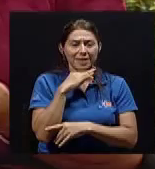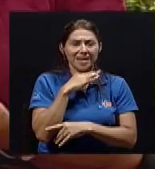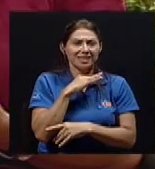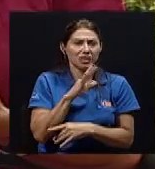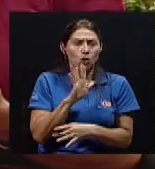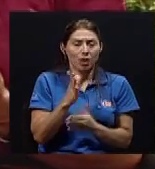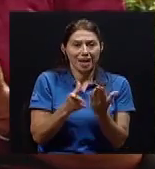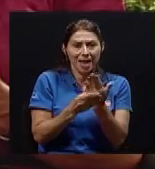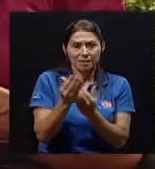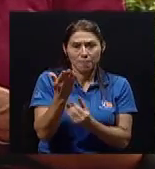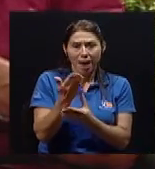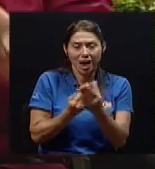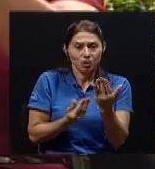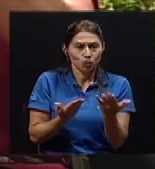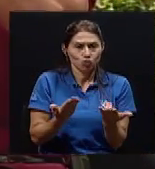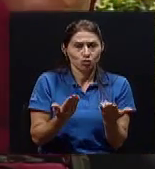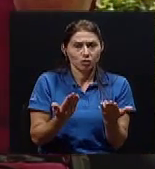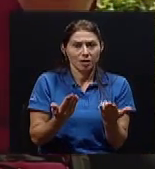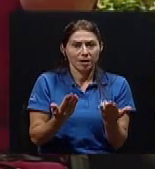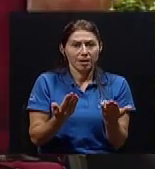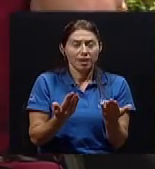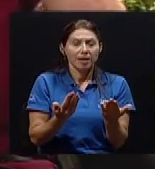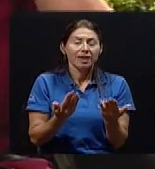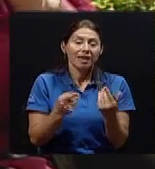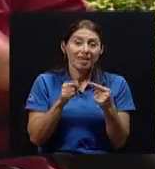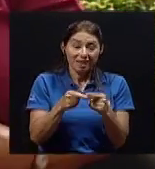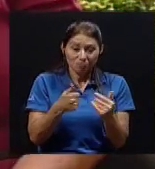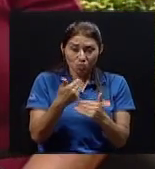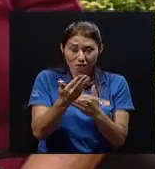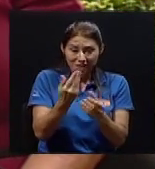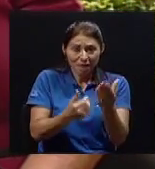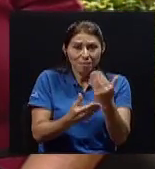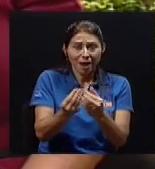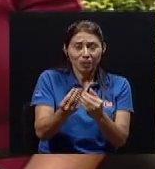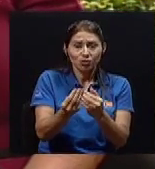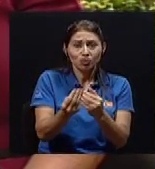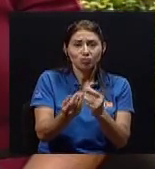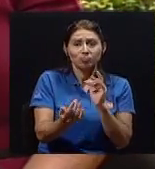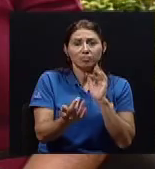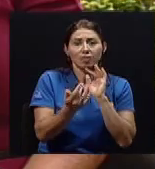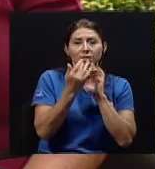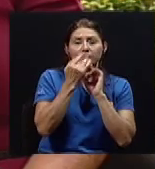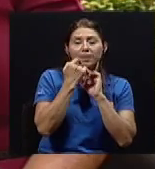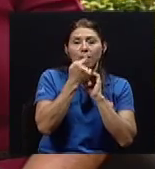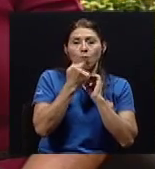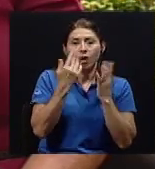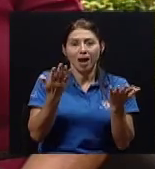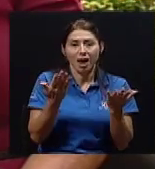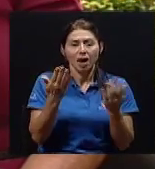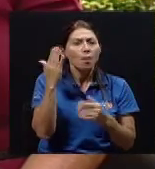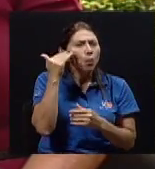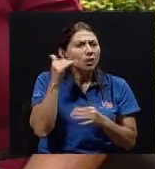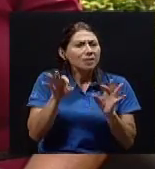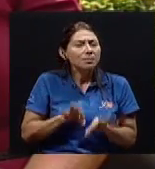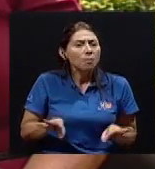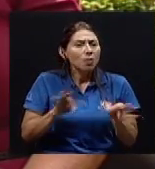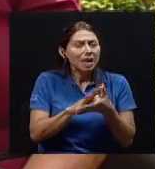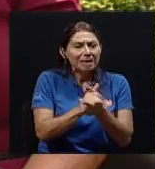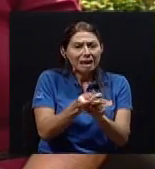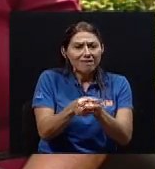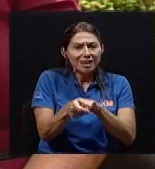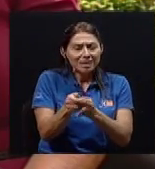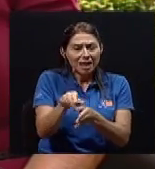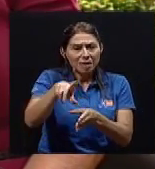contaminación en las manos que finalmente llega a la boca. ¿Por qué es importante lavarse las manos? Porque, como les decía